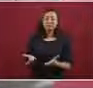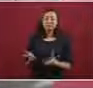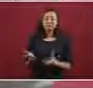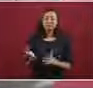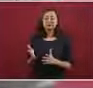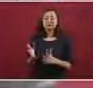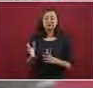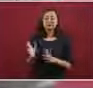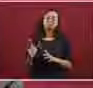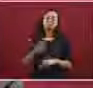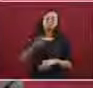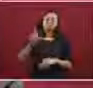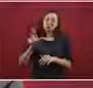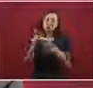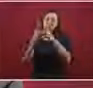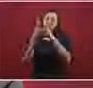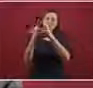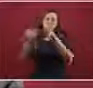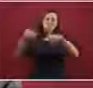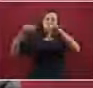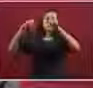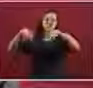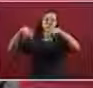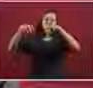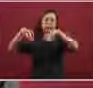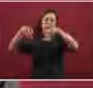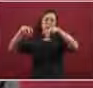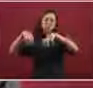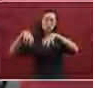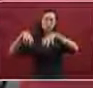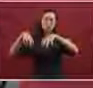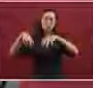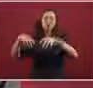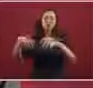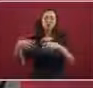va a ser lluvias en